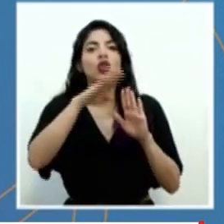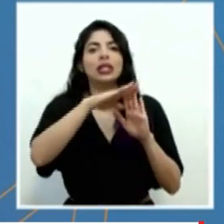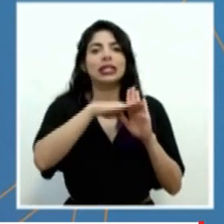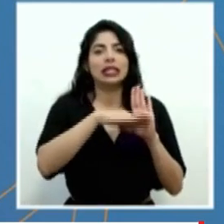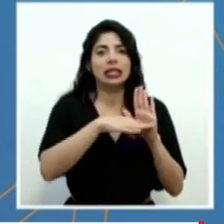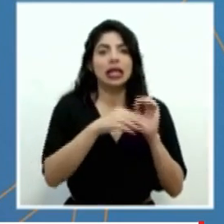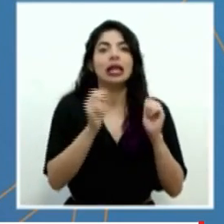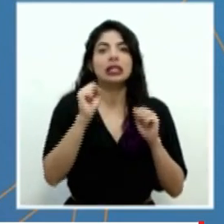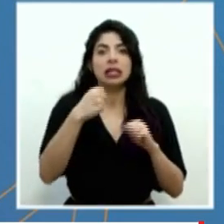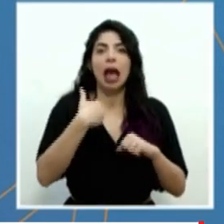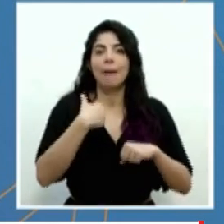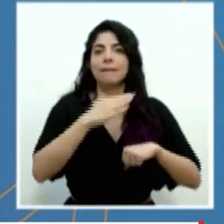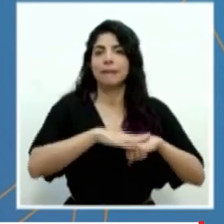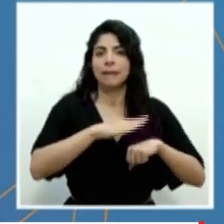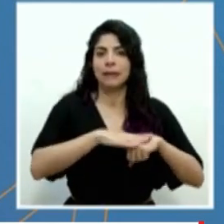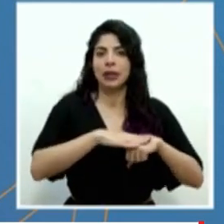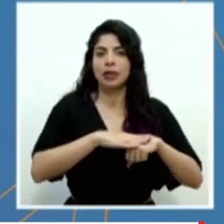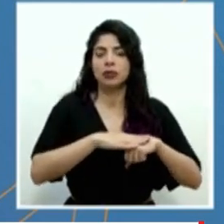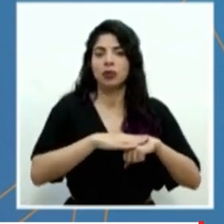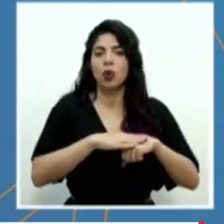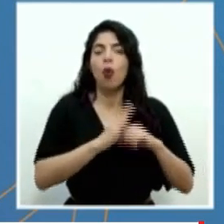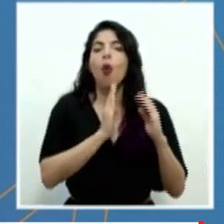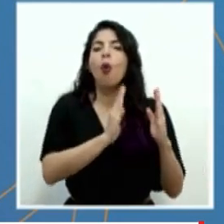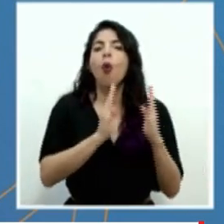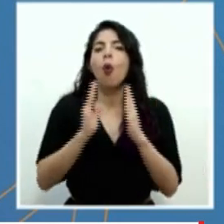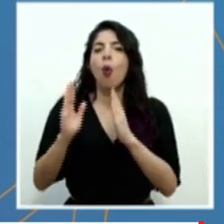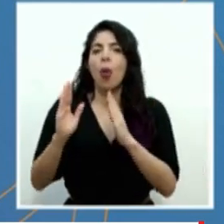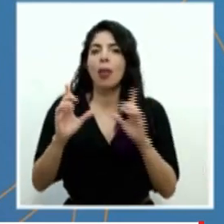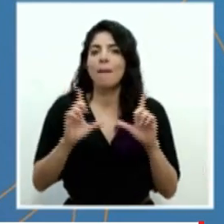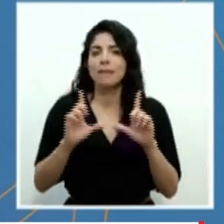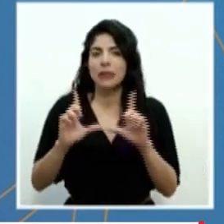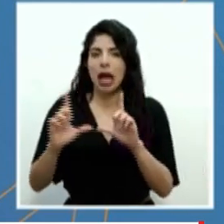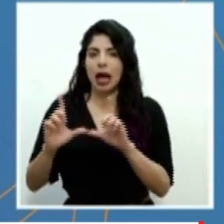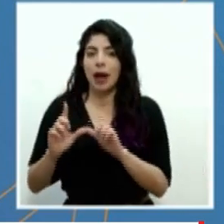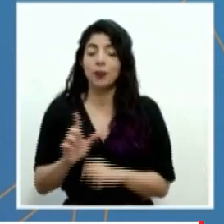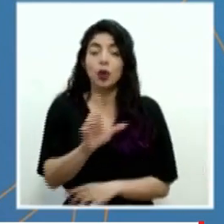de excepciones, las por orden de placa,